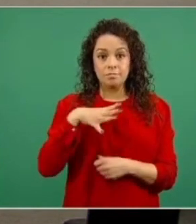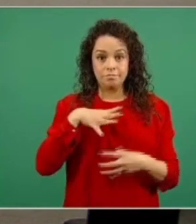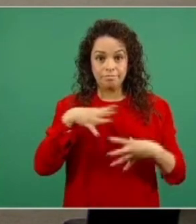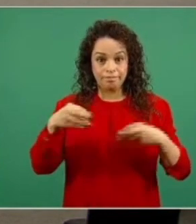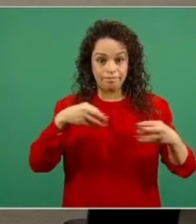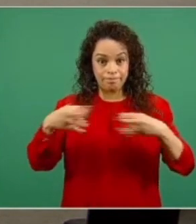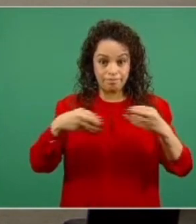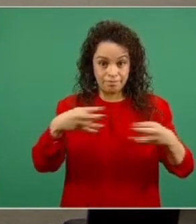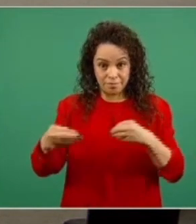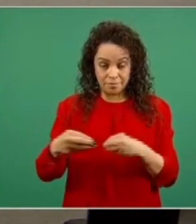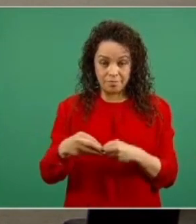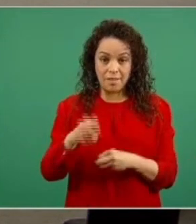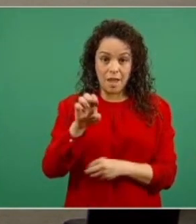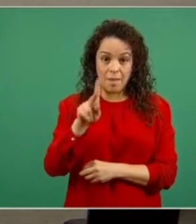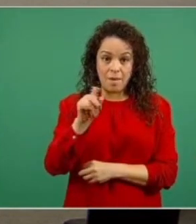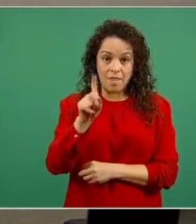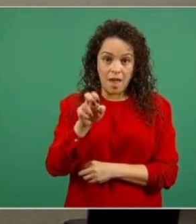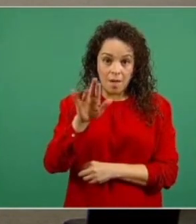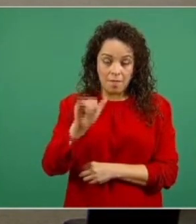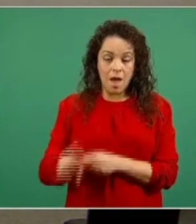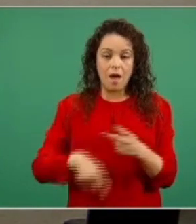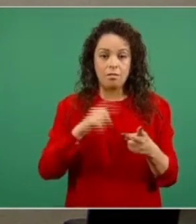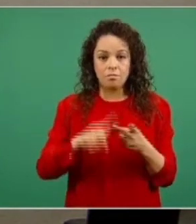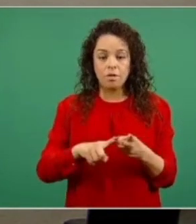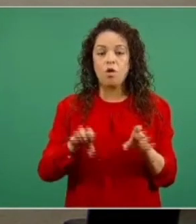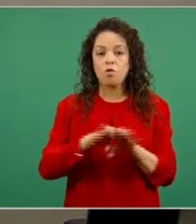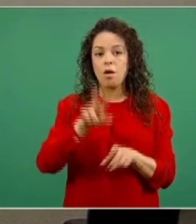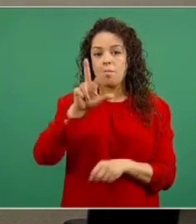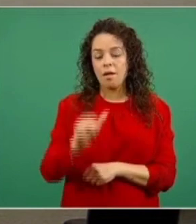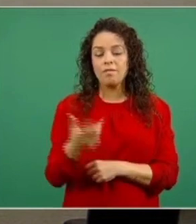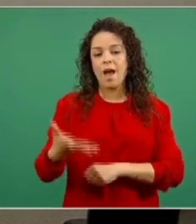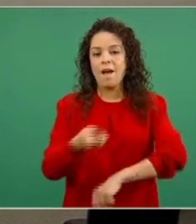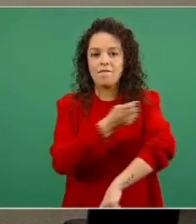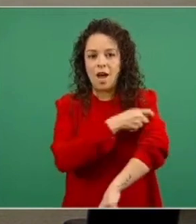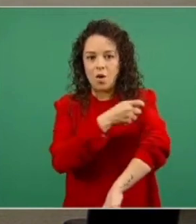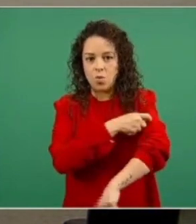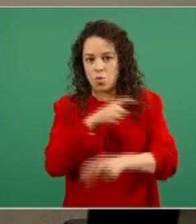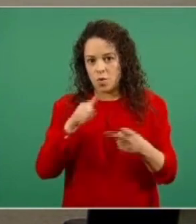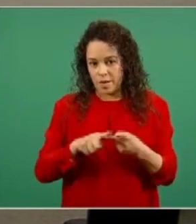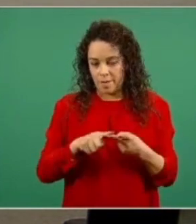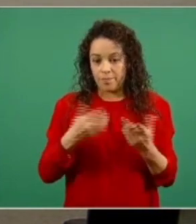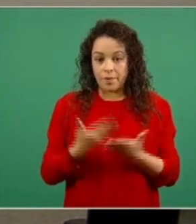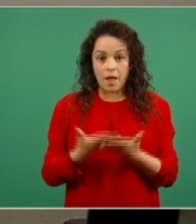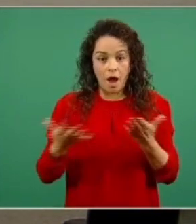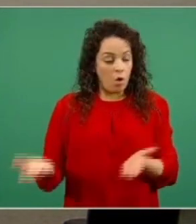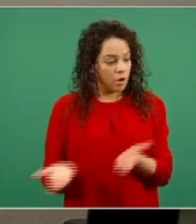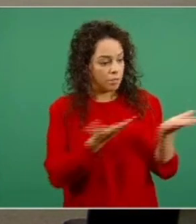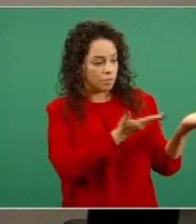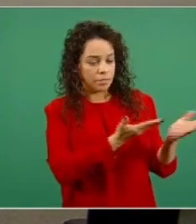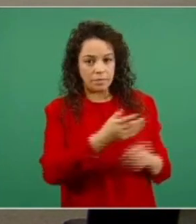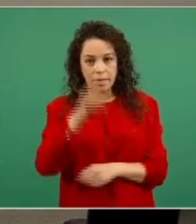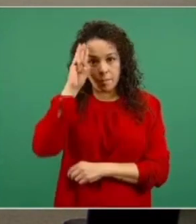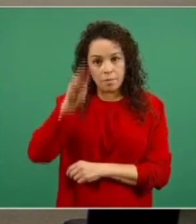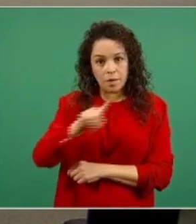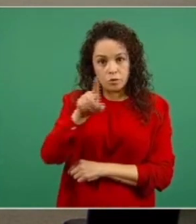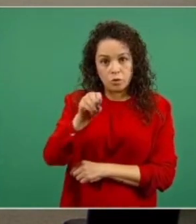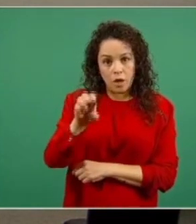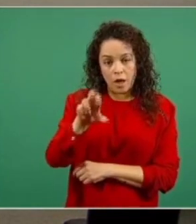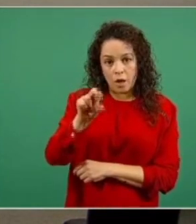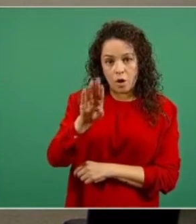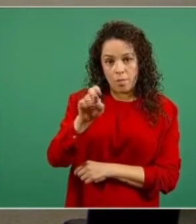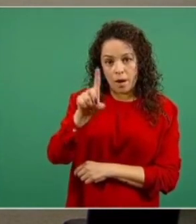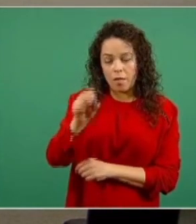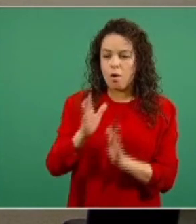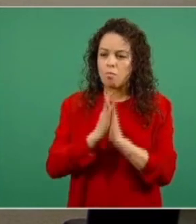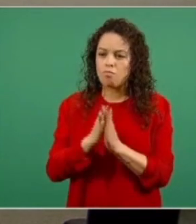del componente epidémico y del componente del avance de vacunación. Y pues ahora le voy a pedir al maestro Zoé Robledo que